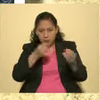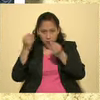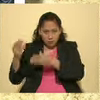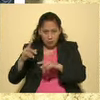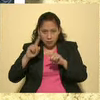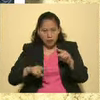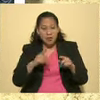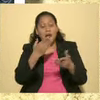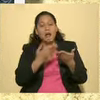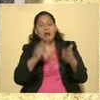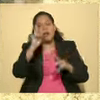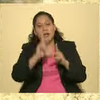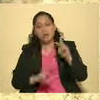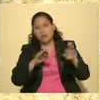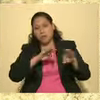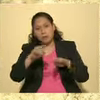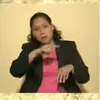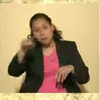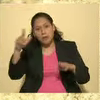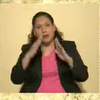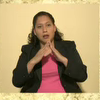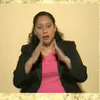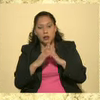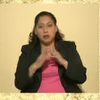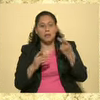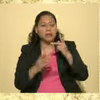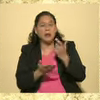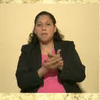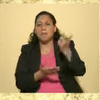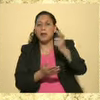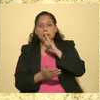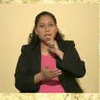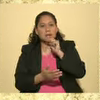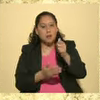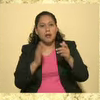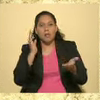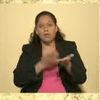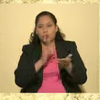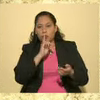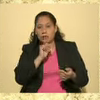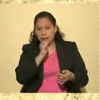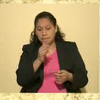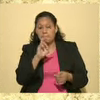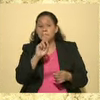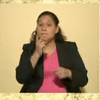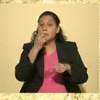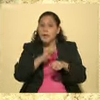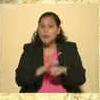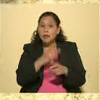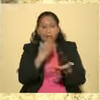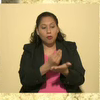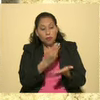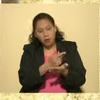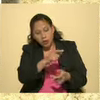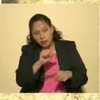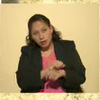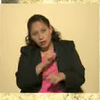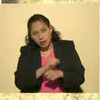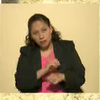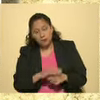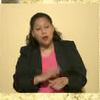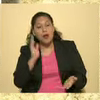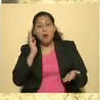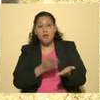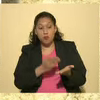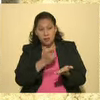suspensión de actividades y lo mandas a su casa sin cobrar un centavo de multa, y él tiene 30 días para arreglarlo. Entonces, en vez de pagar una